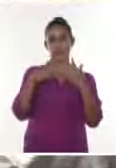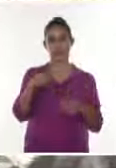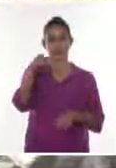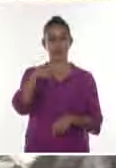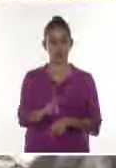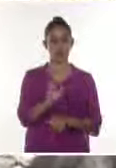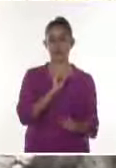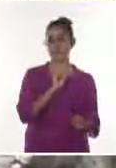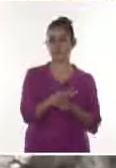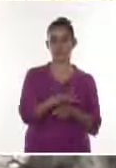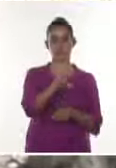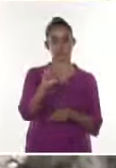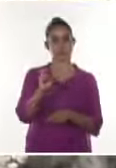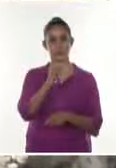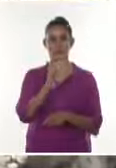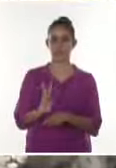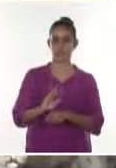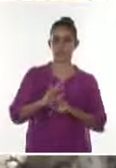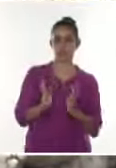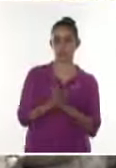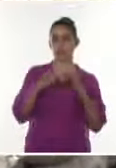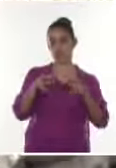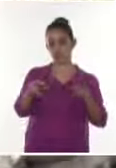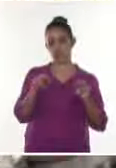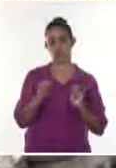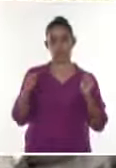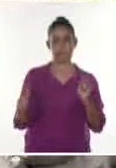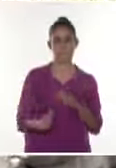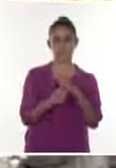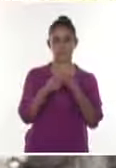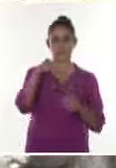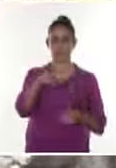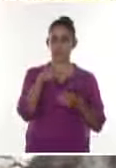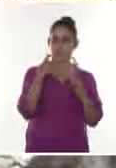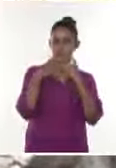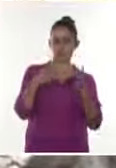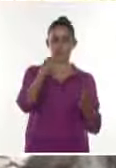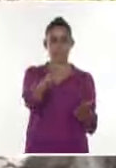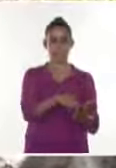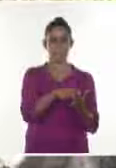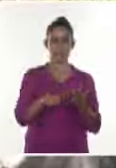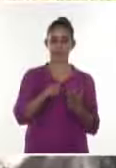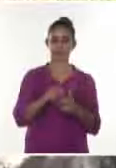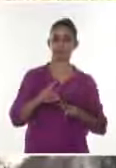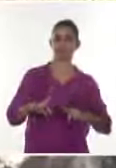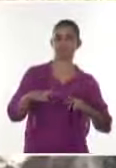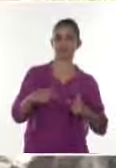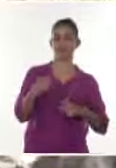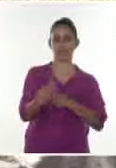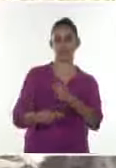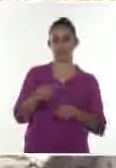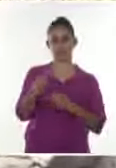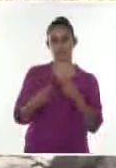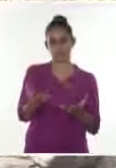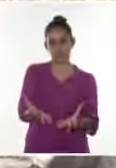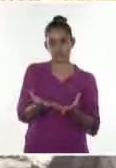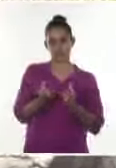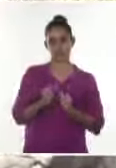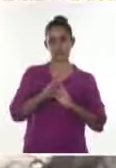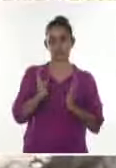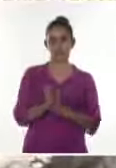2023, tenemos un nuevo presidente, donde nos hemos trazado un plan de acción en función de recuperar las áreas de la cooperativa. Hoy